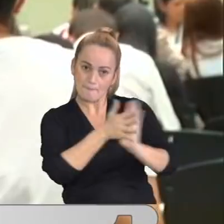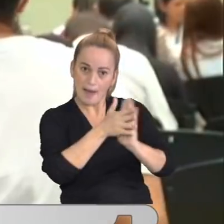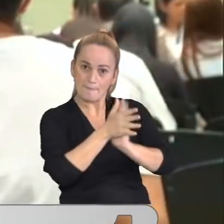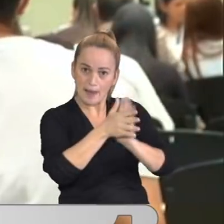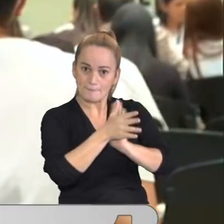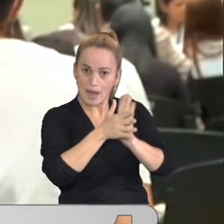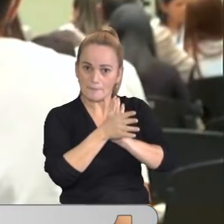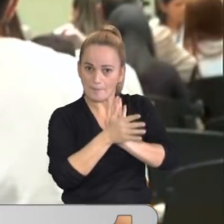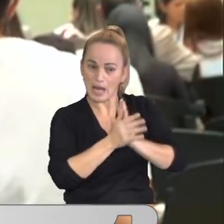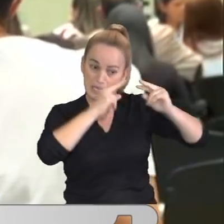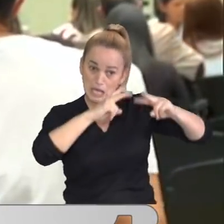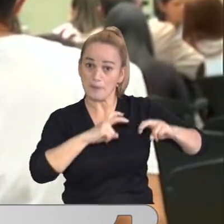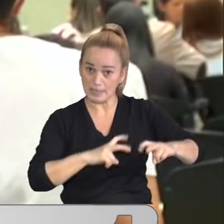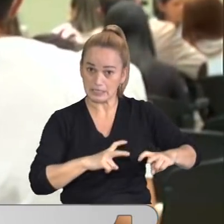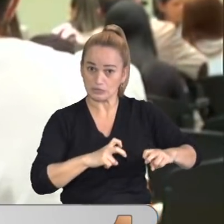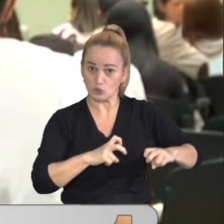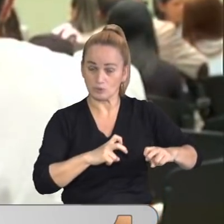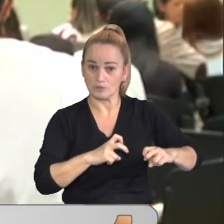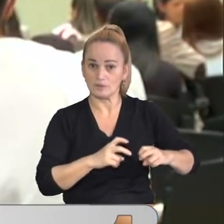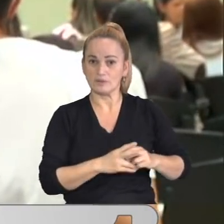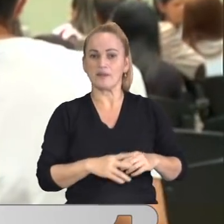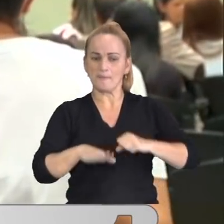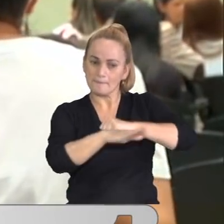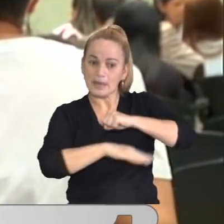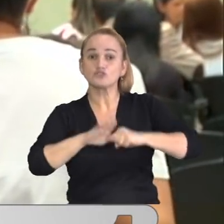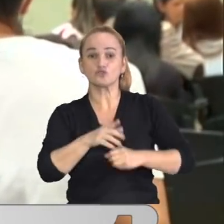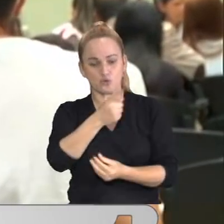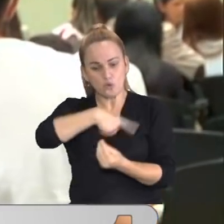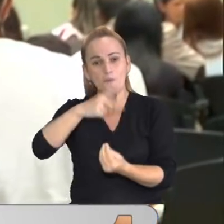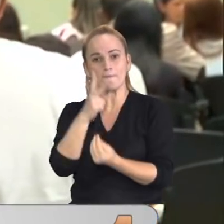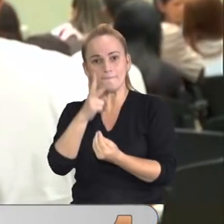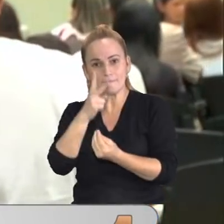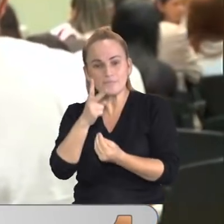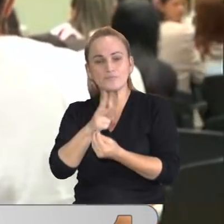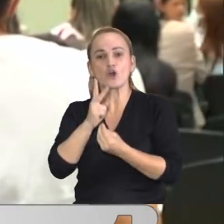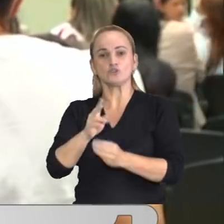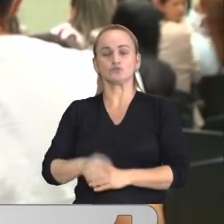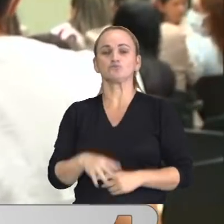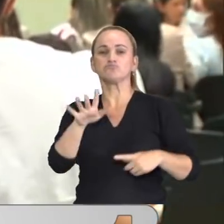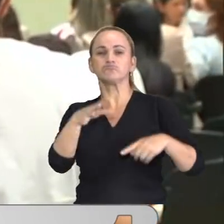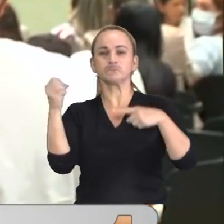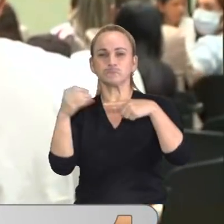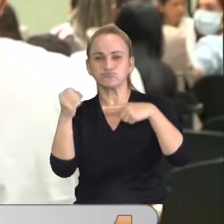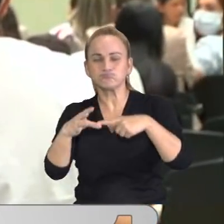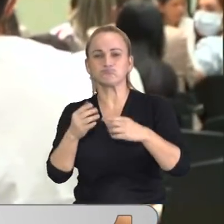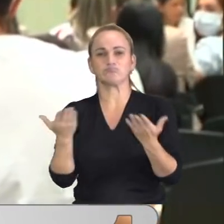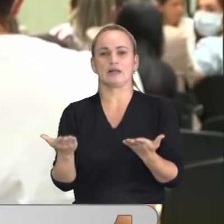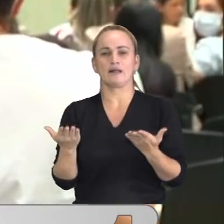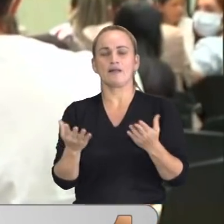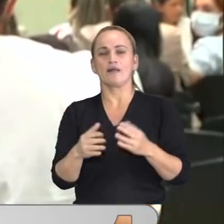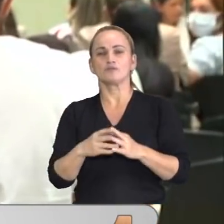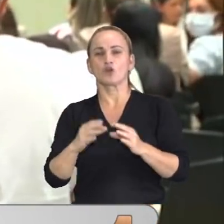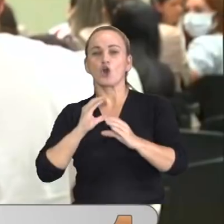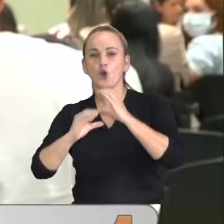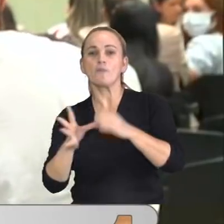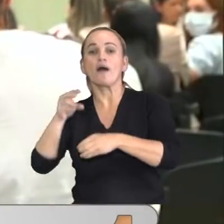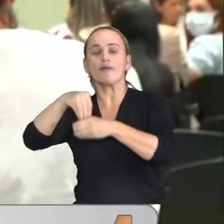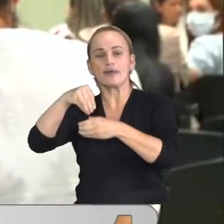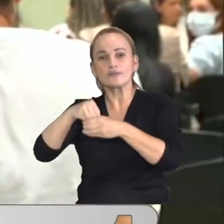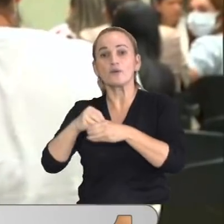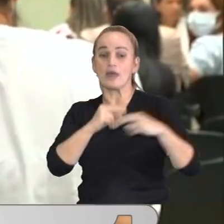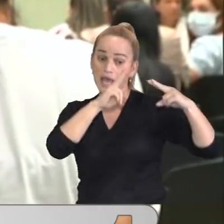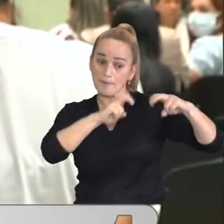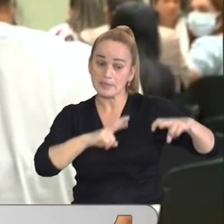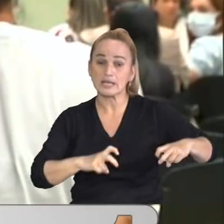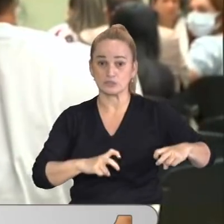o investigamos información primaria de las mismas FARC, de sus memorias, sus conferencias, las comunicaciones internas, también investigaciones